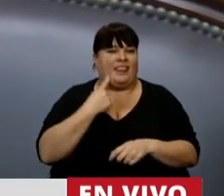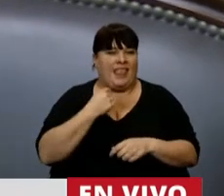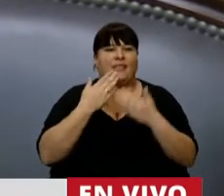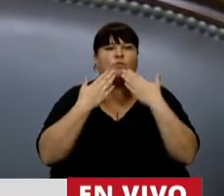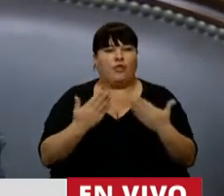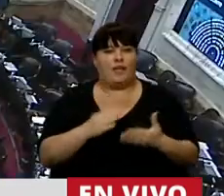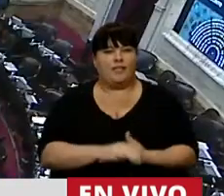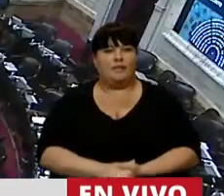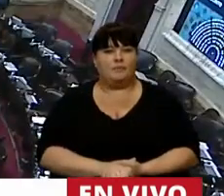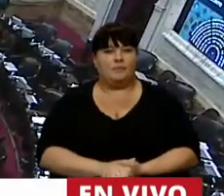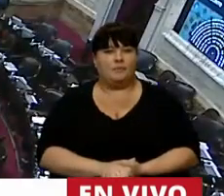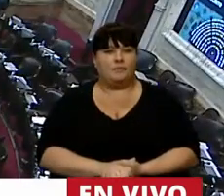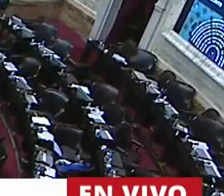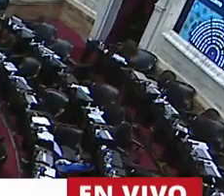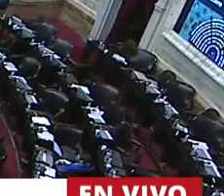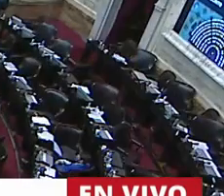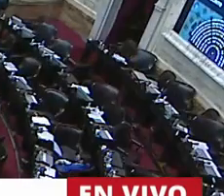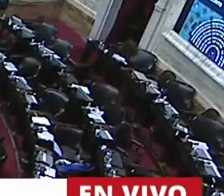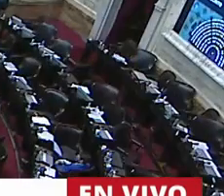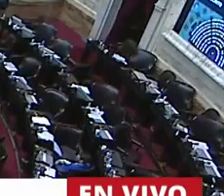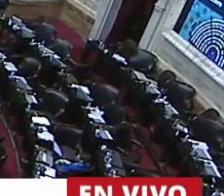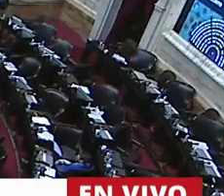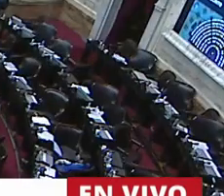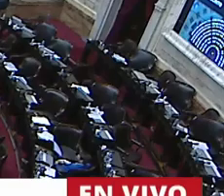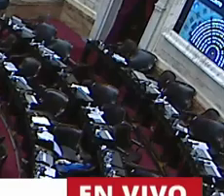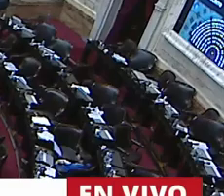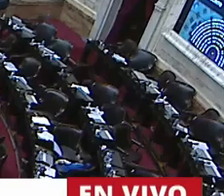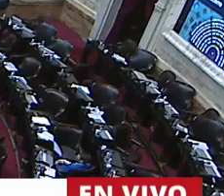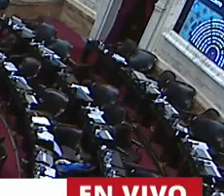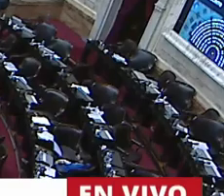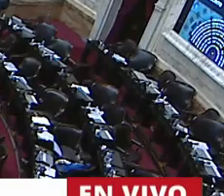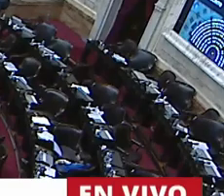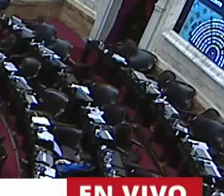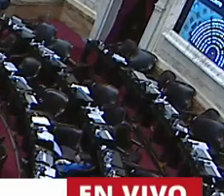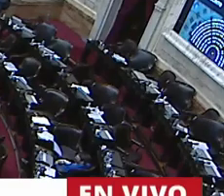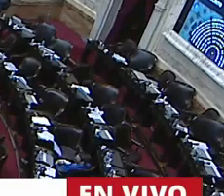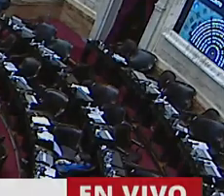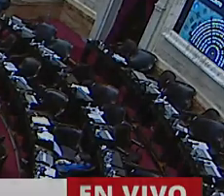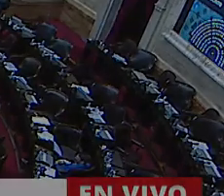Muchísimas gracias. Hice lo que pude.